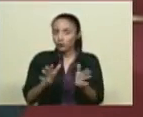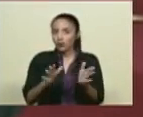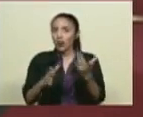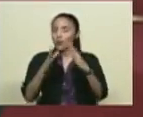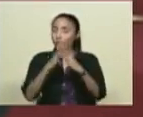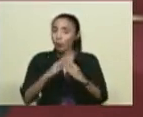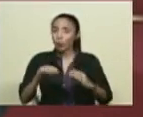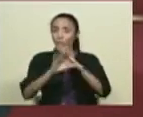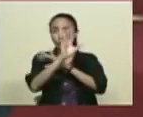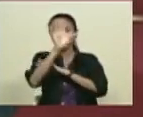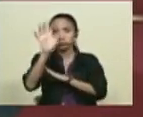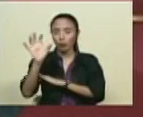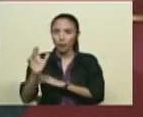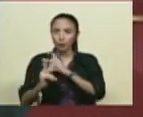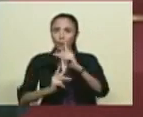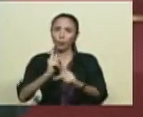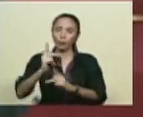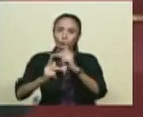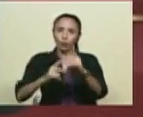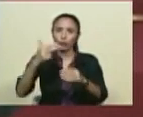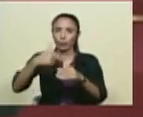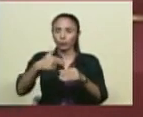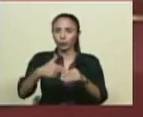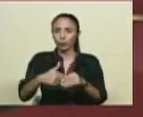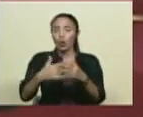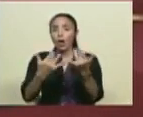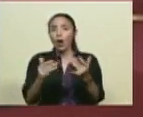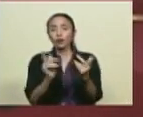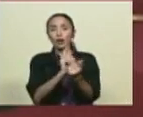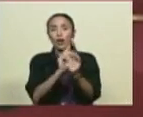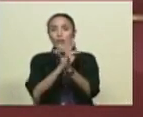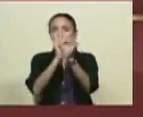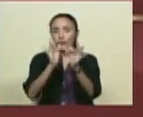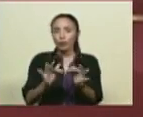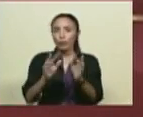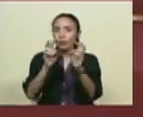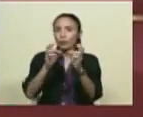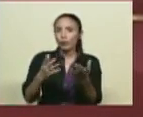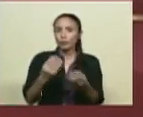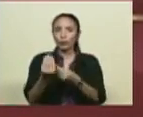productores, OPEC y no OPEP, que adoptemos un mecanismo conjunto